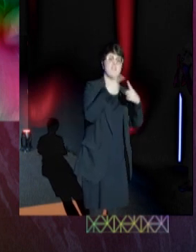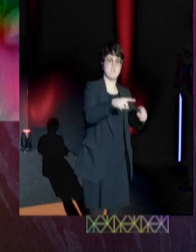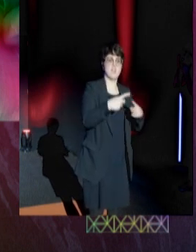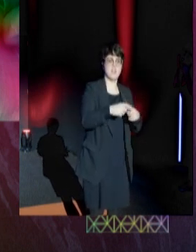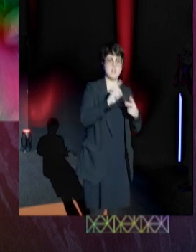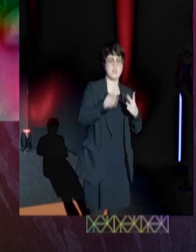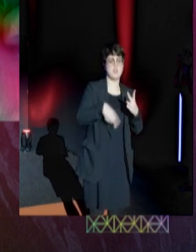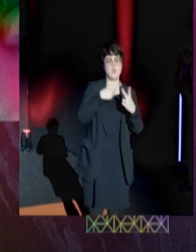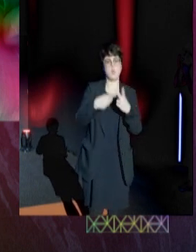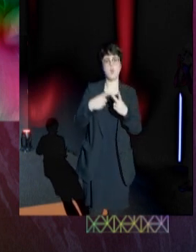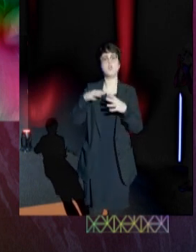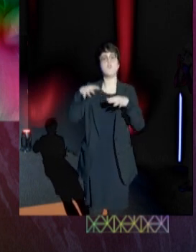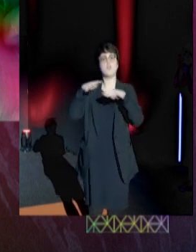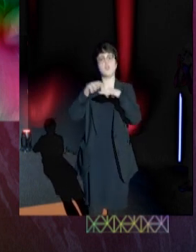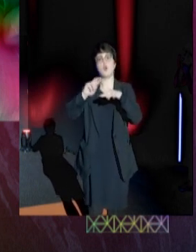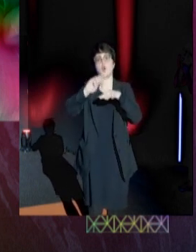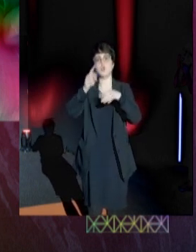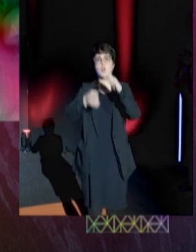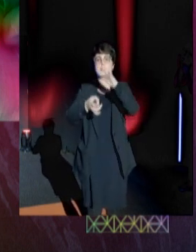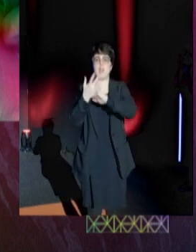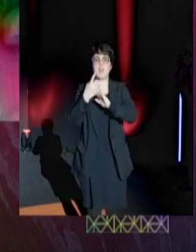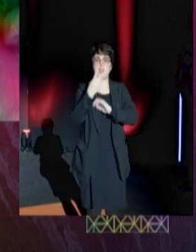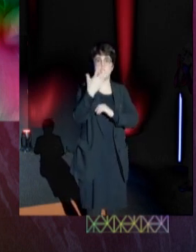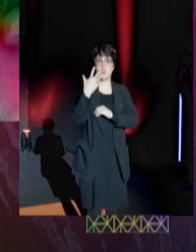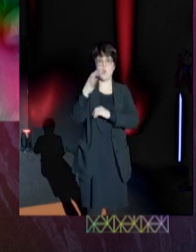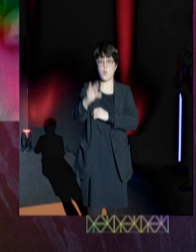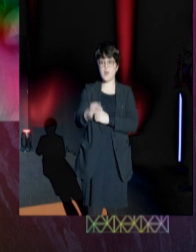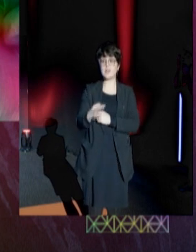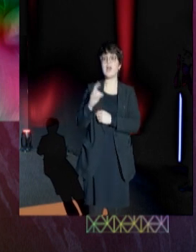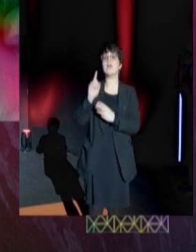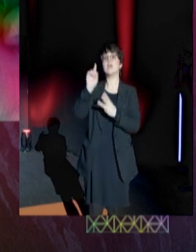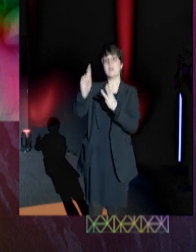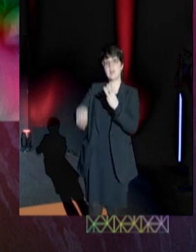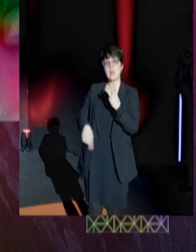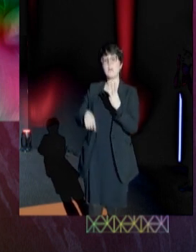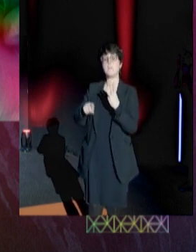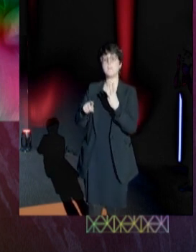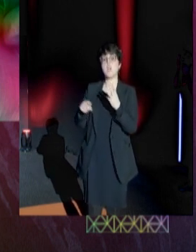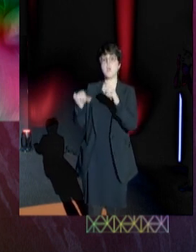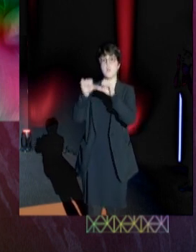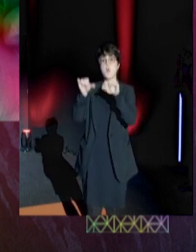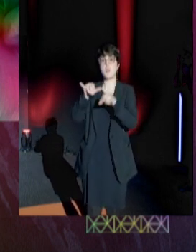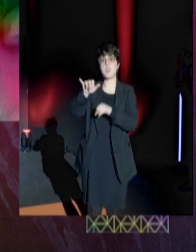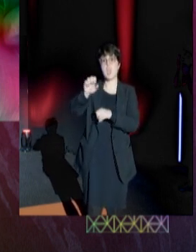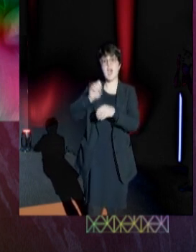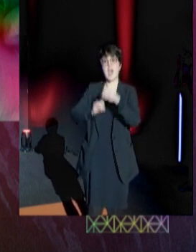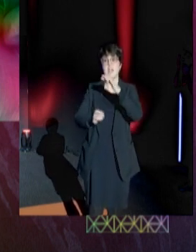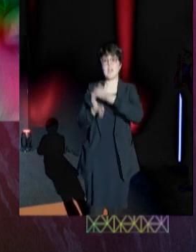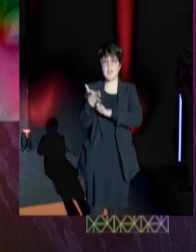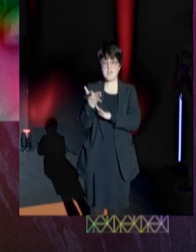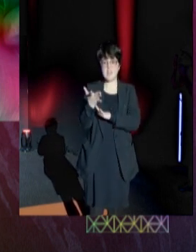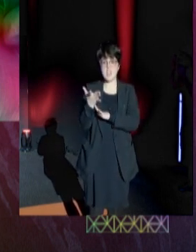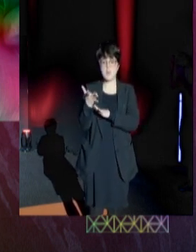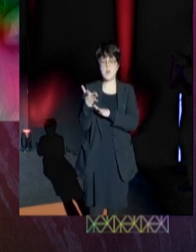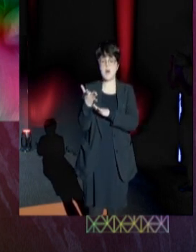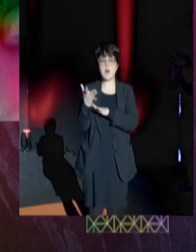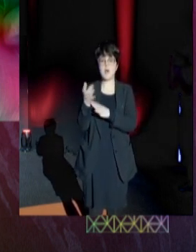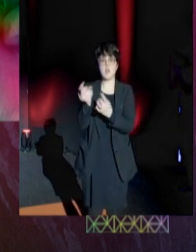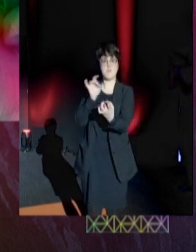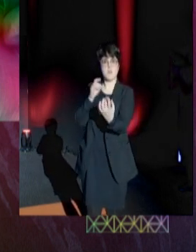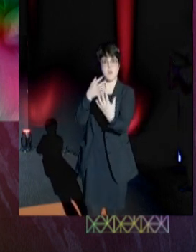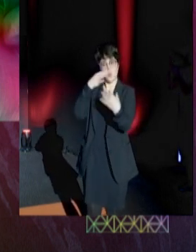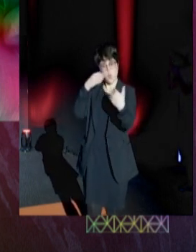otro filtro para generar 150 y a su vez se ha pasado por un modelo de ia generativa con feedback